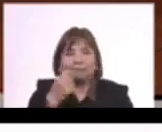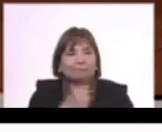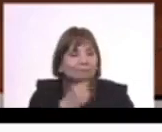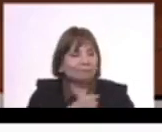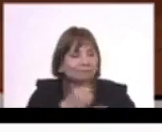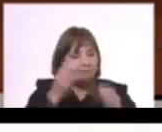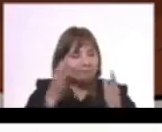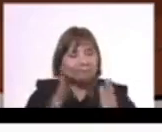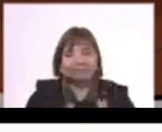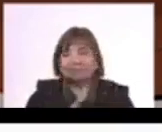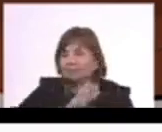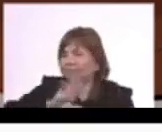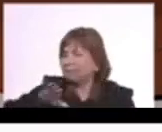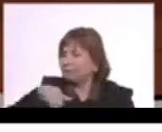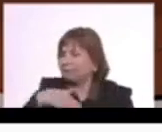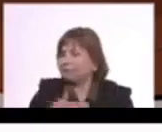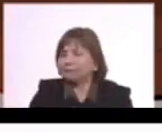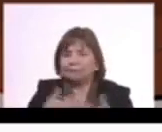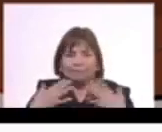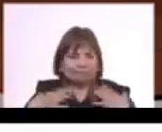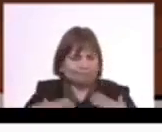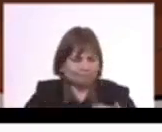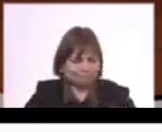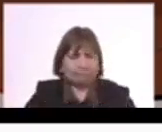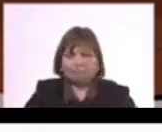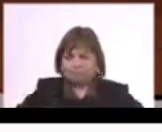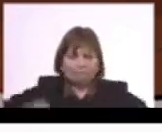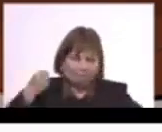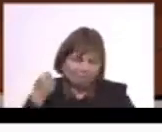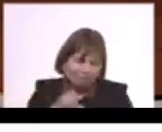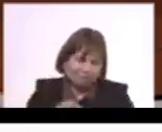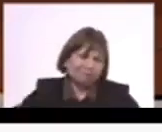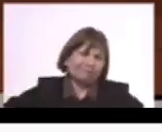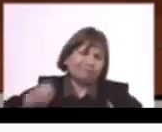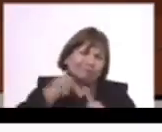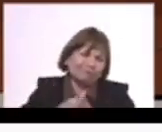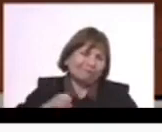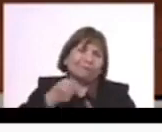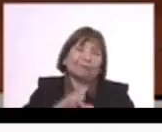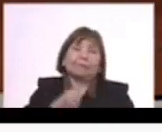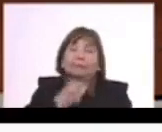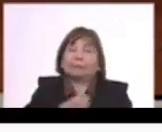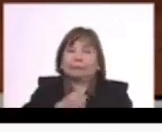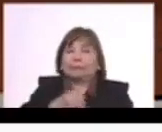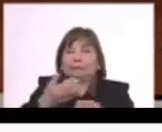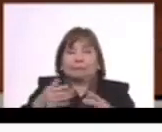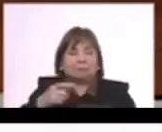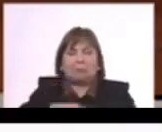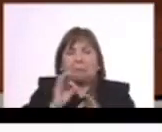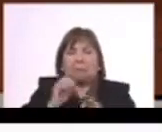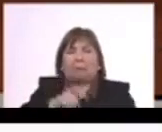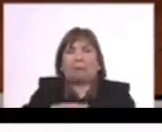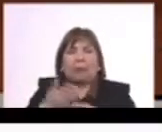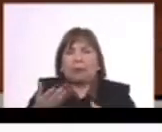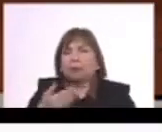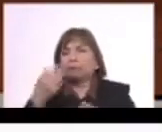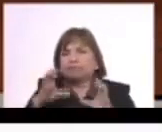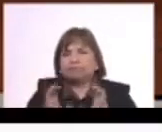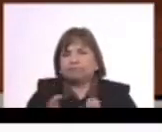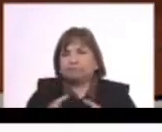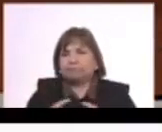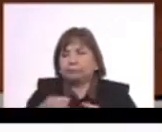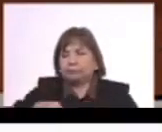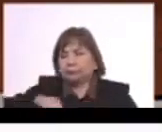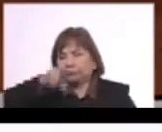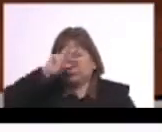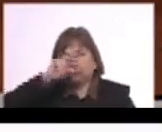los trabajadores, acá todos nos ponemos la camiseta, y la única camiseta que podemos ponernos no es la del Congreso, no es la del Ejecutivo, sino es la camiseta